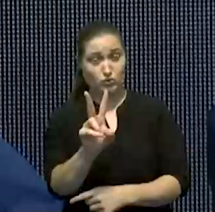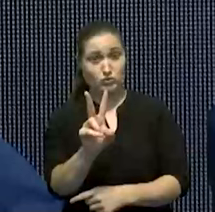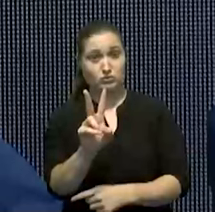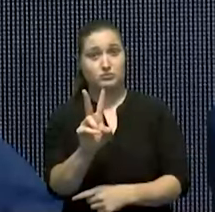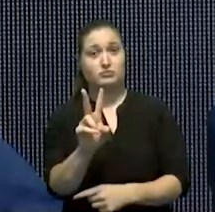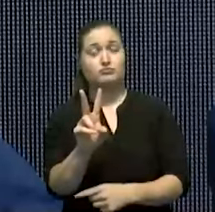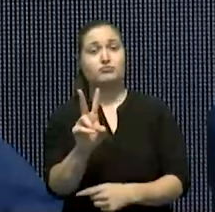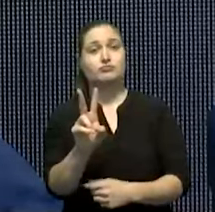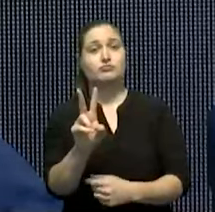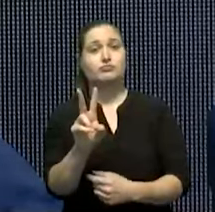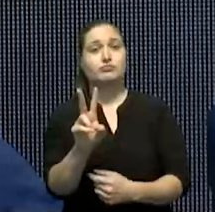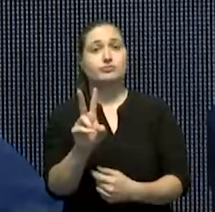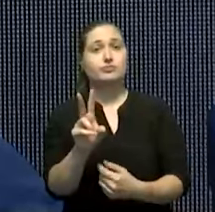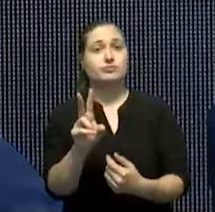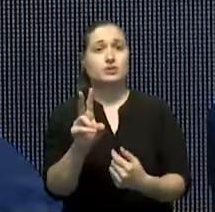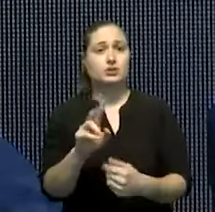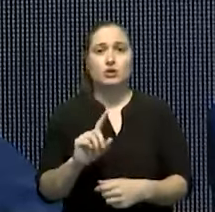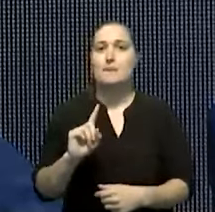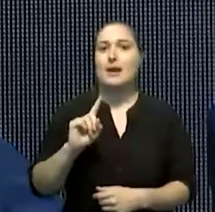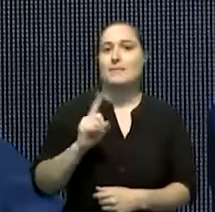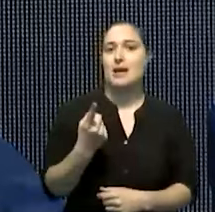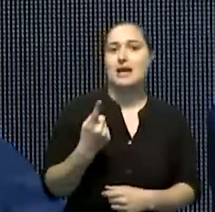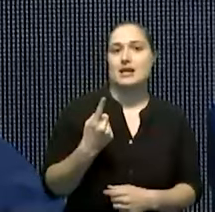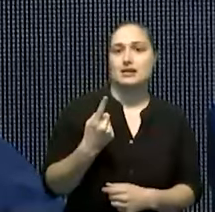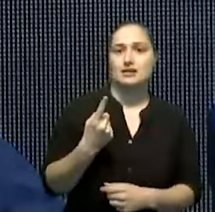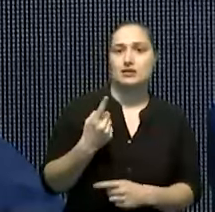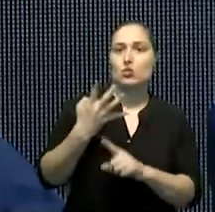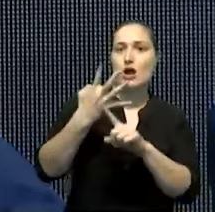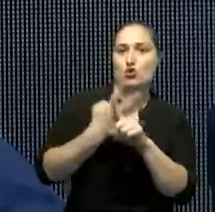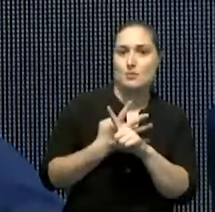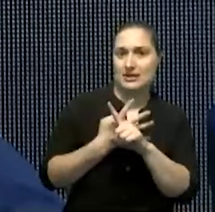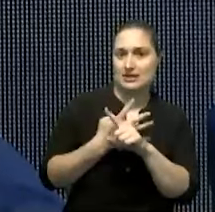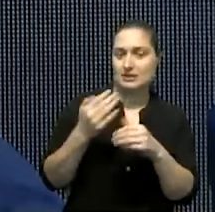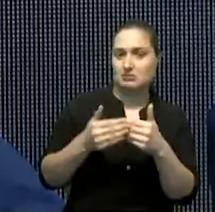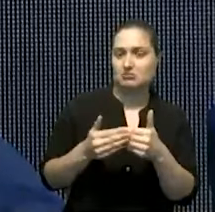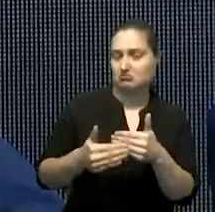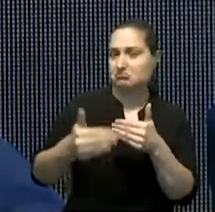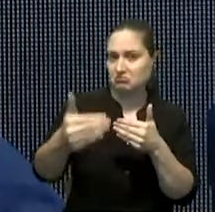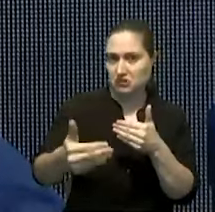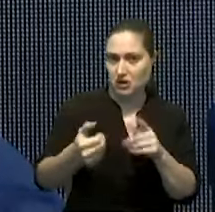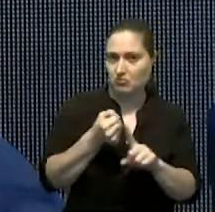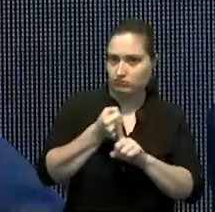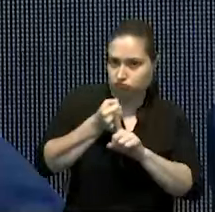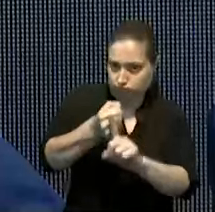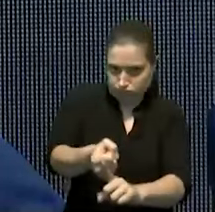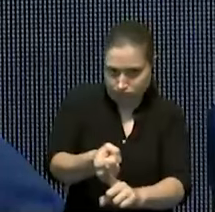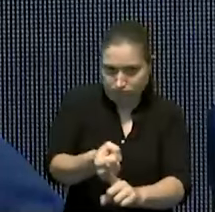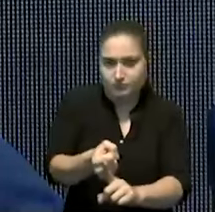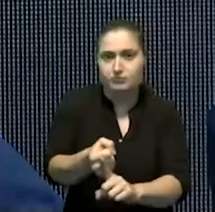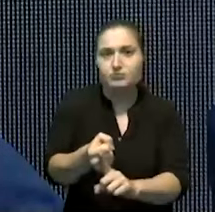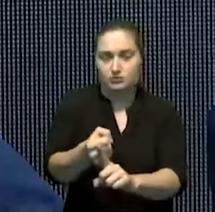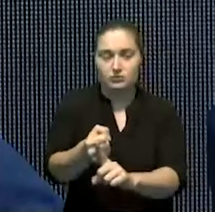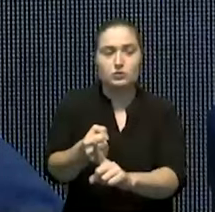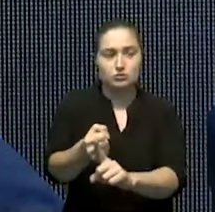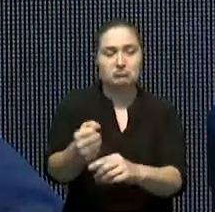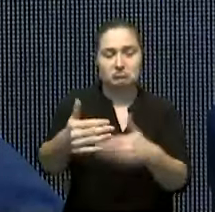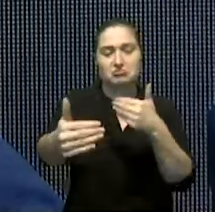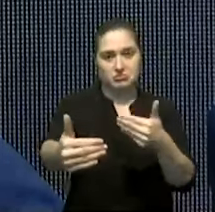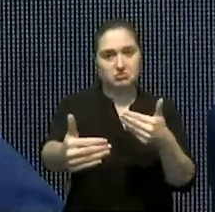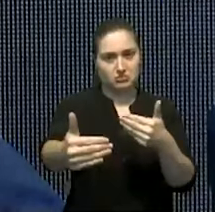momentáneamente en el primer trimestre por una razón natural de ajuste cierto